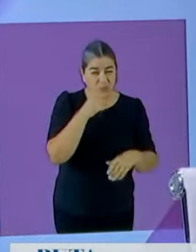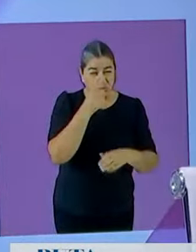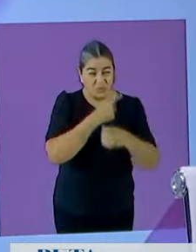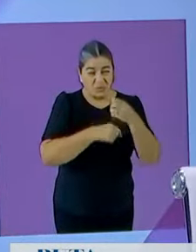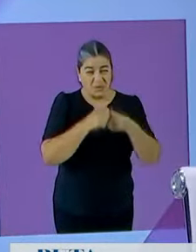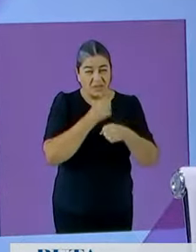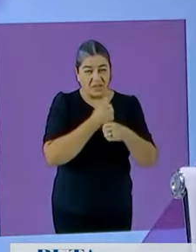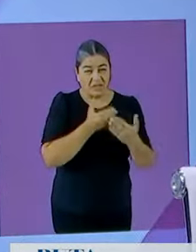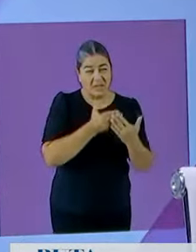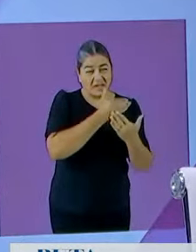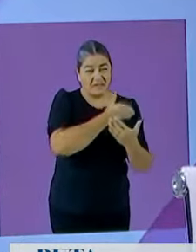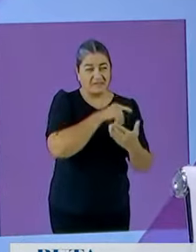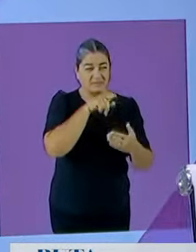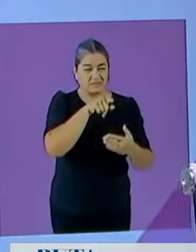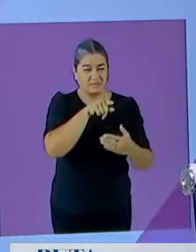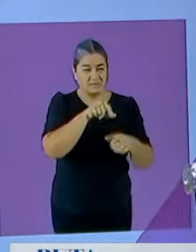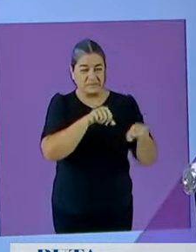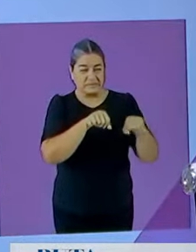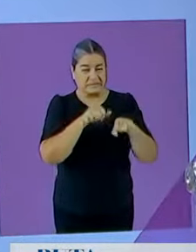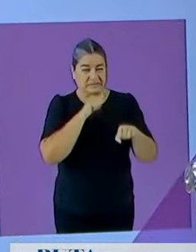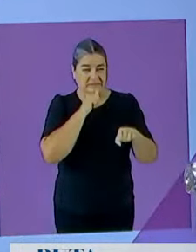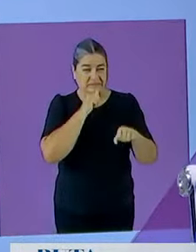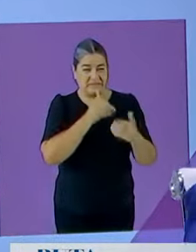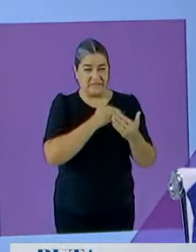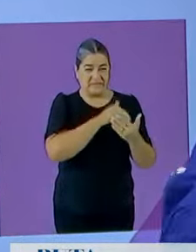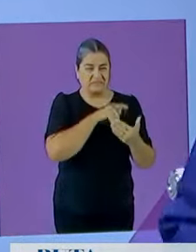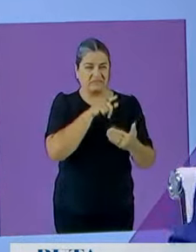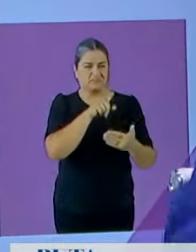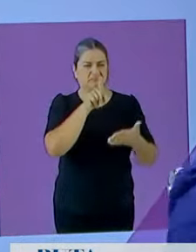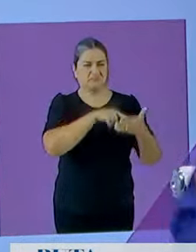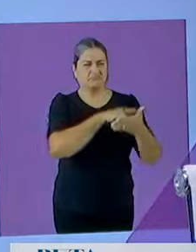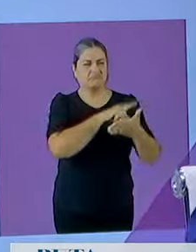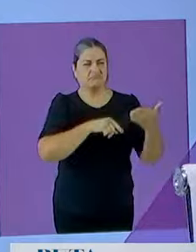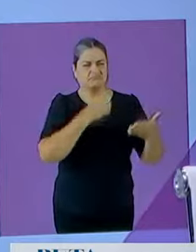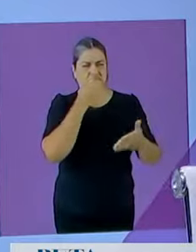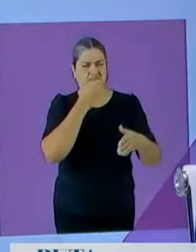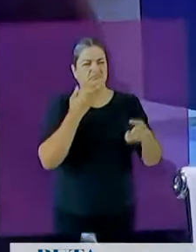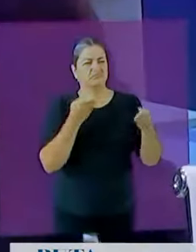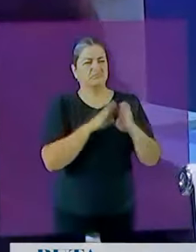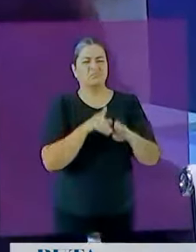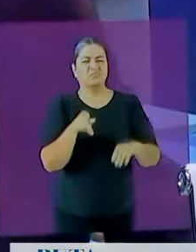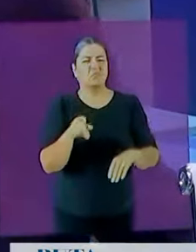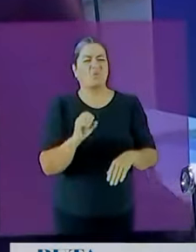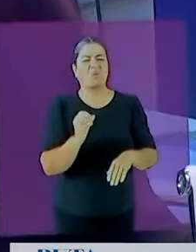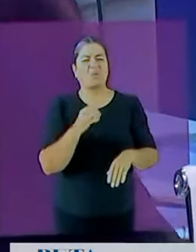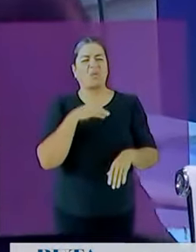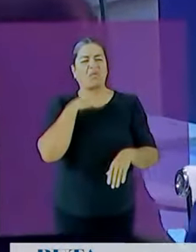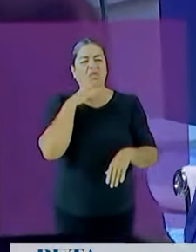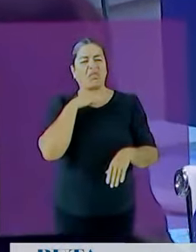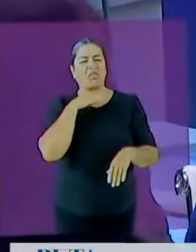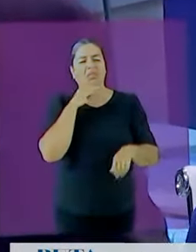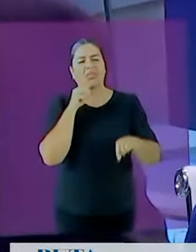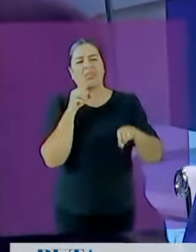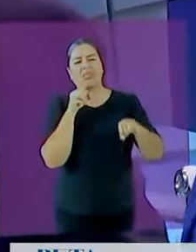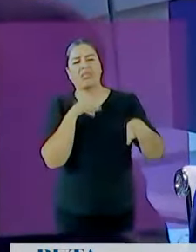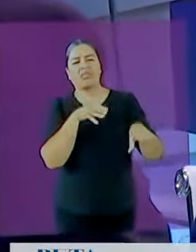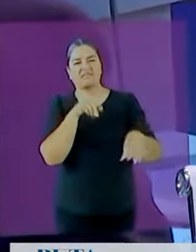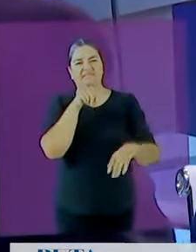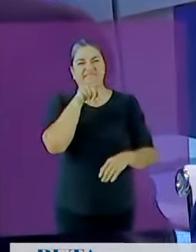O del AIFA. ¿Por qué Seguridad Nacional? ¿Cómo se construyó el AIFA? Que es un aeropuerto civil, pero guardan la información. Este es un